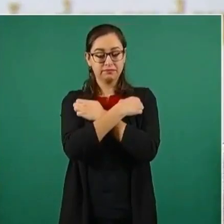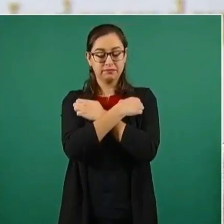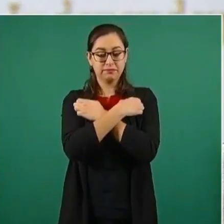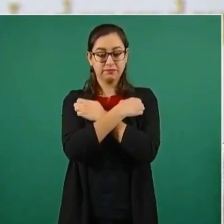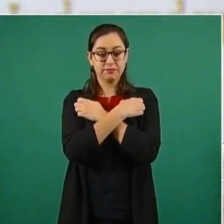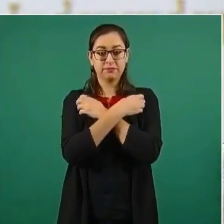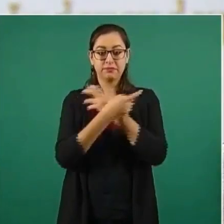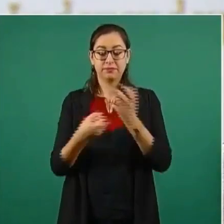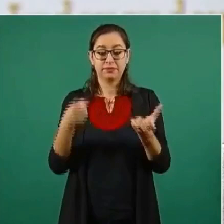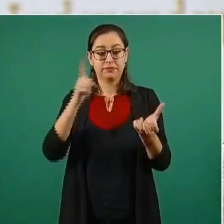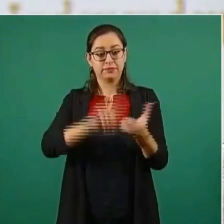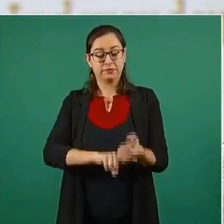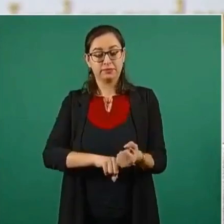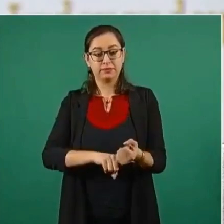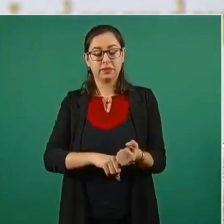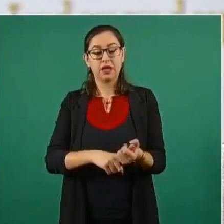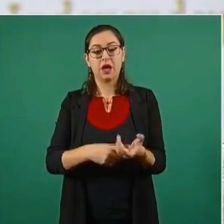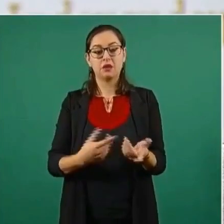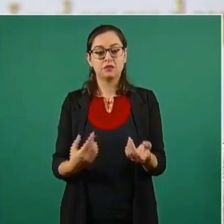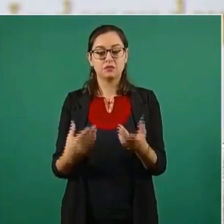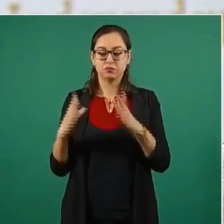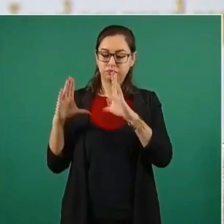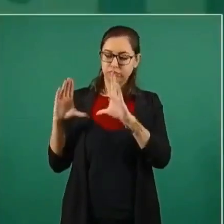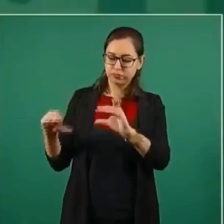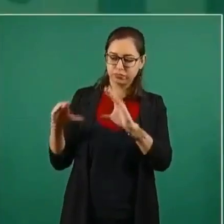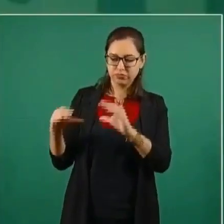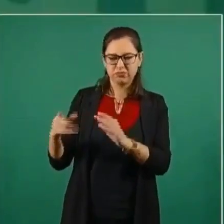con los contenidos educativos.